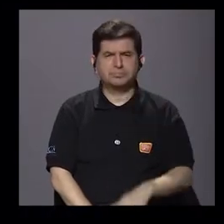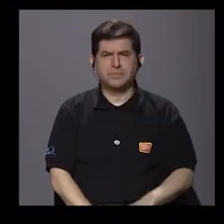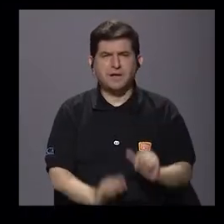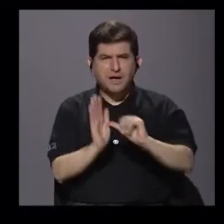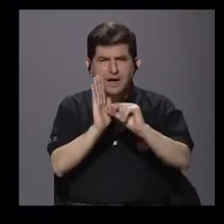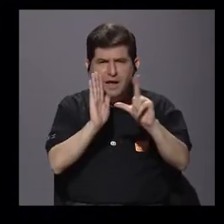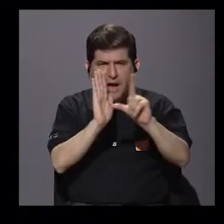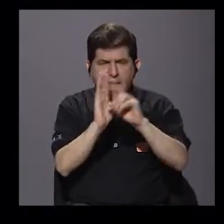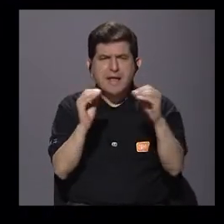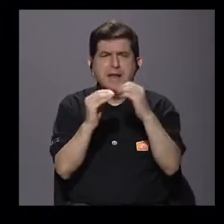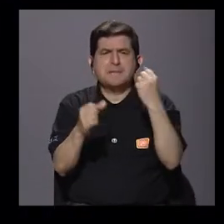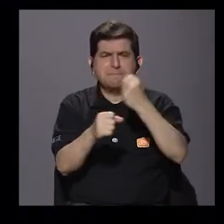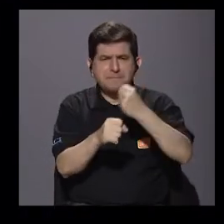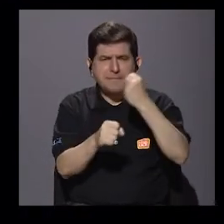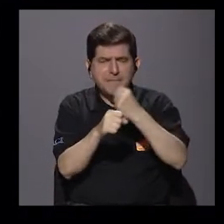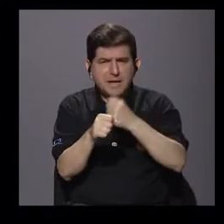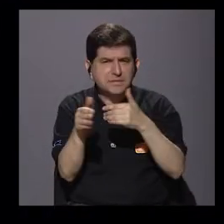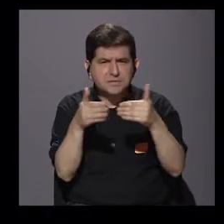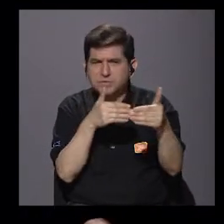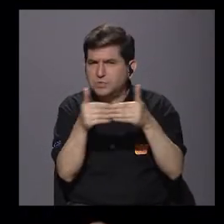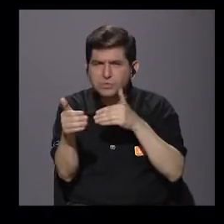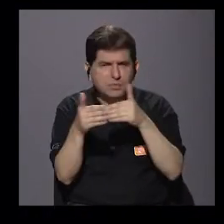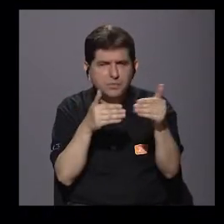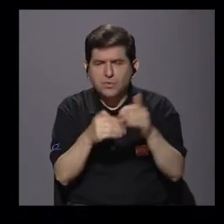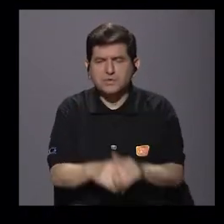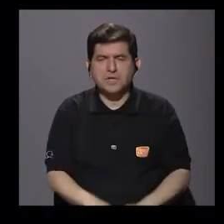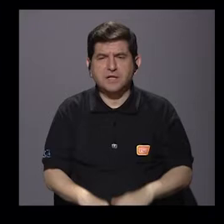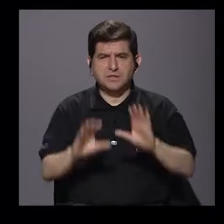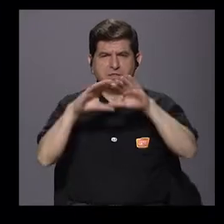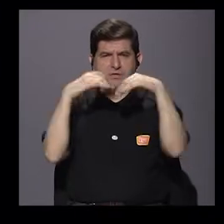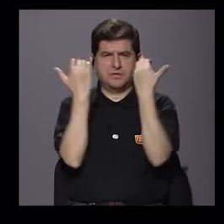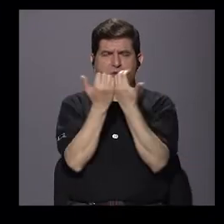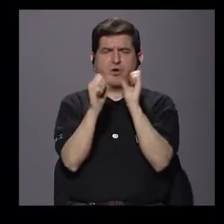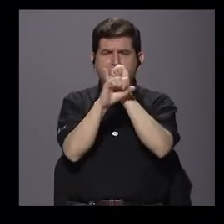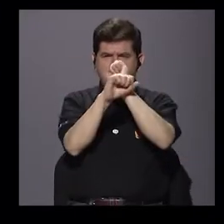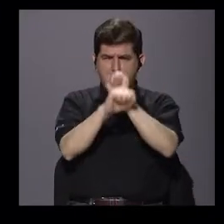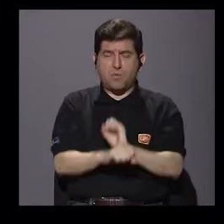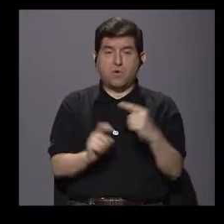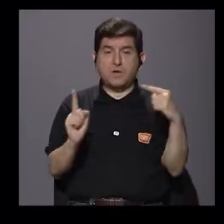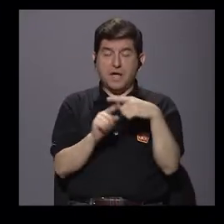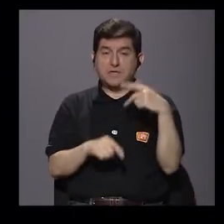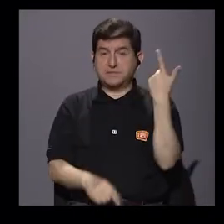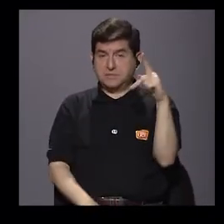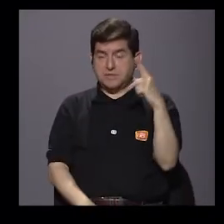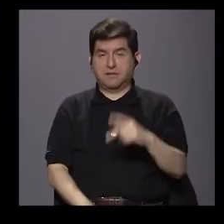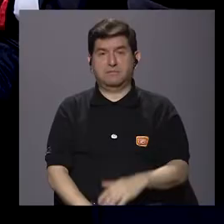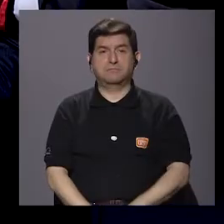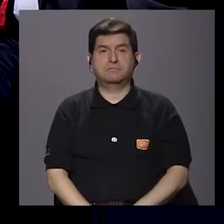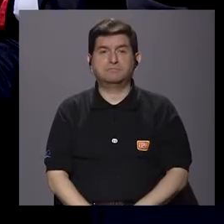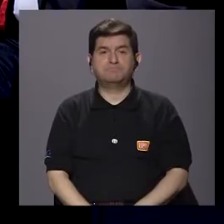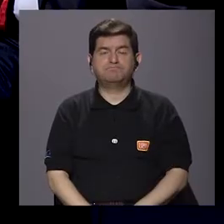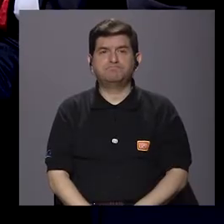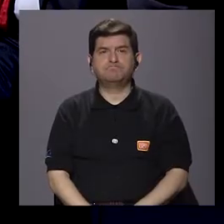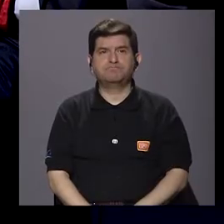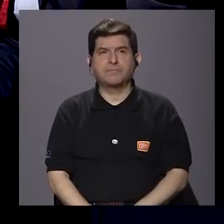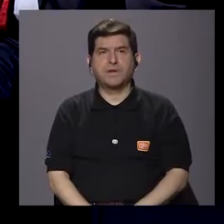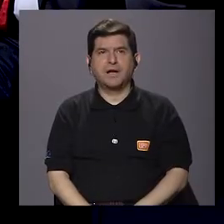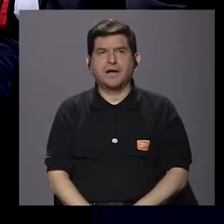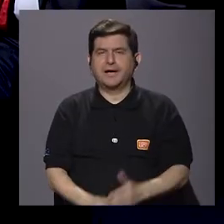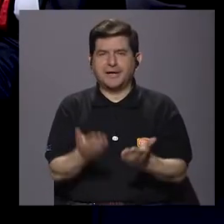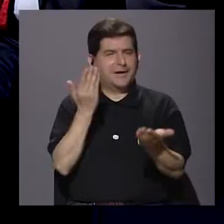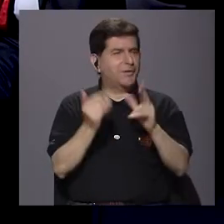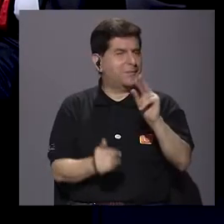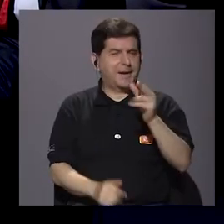asamblea legislativa que más ha trabajado a pesar de que se fue que fue catalogada como conservadores y hasta peligroso bueno no comparemos